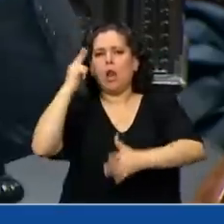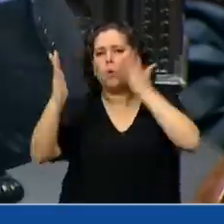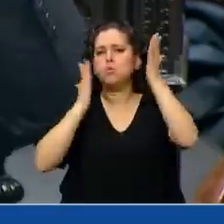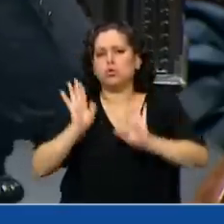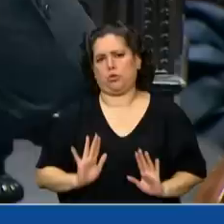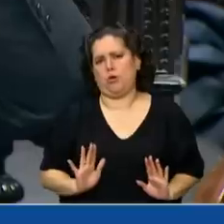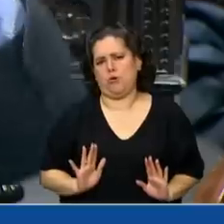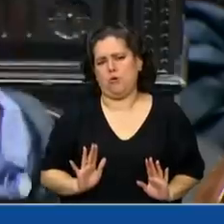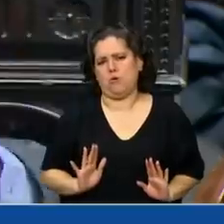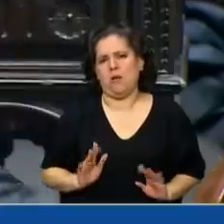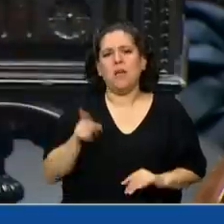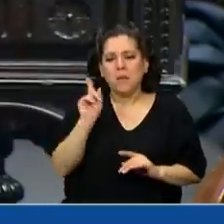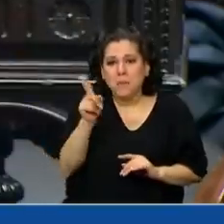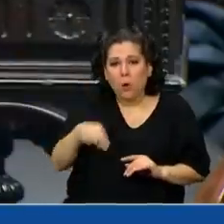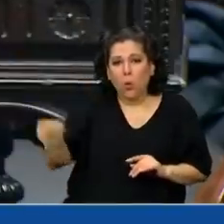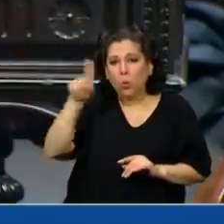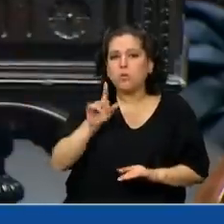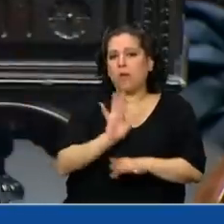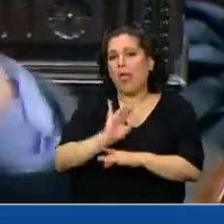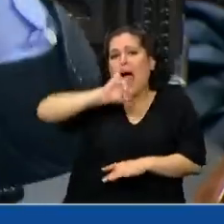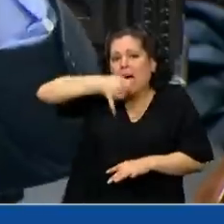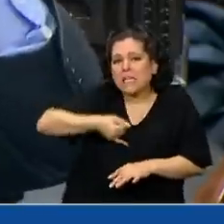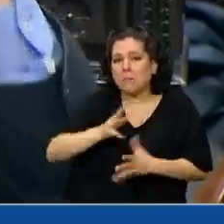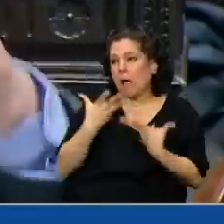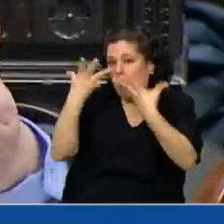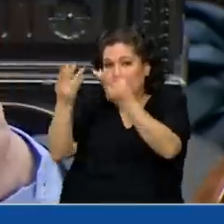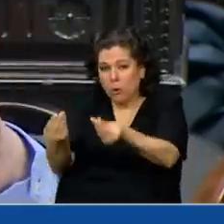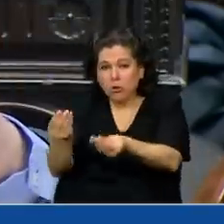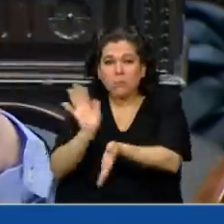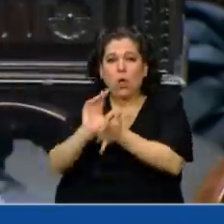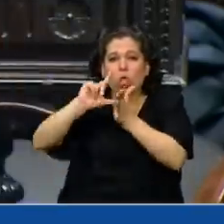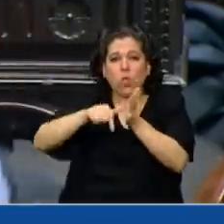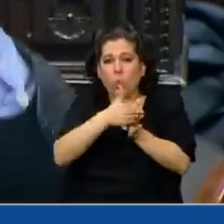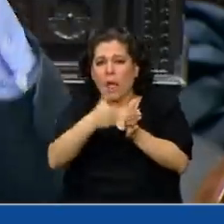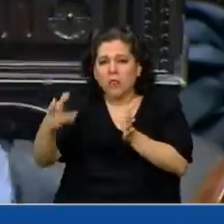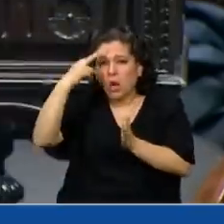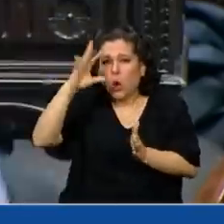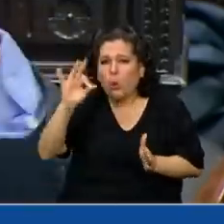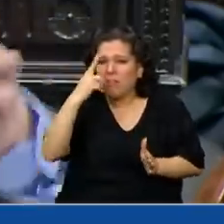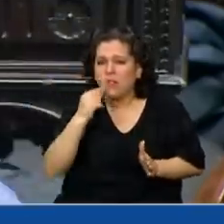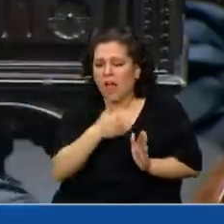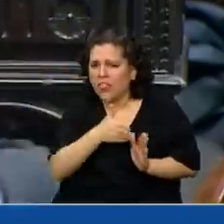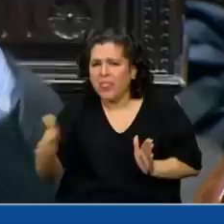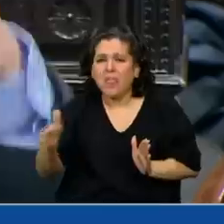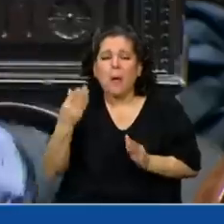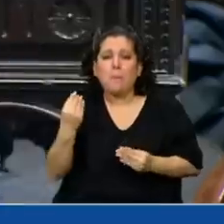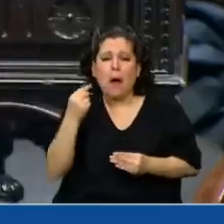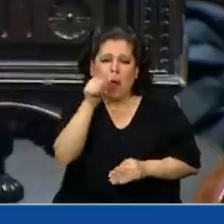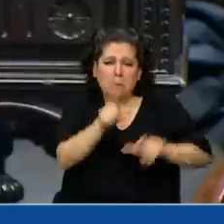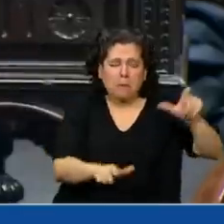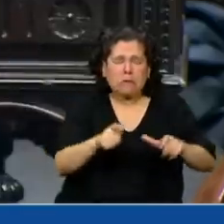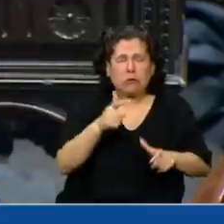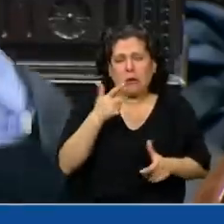que han asentado ese viaje por 90 días sobre la ilusión de los que sufren, los que no